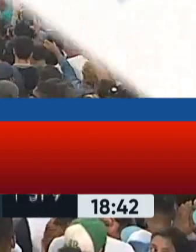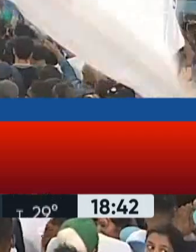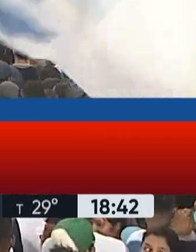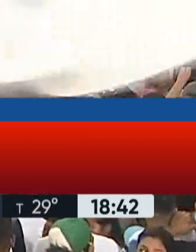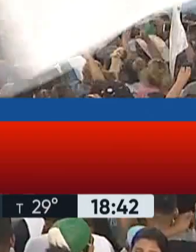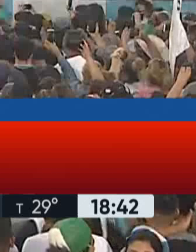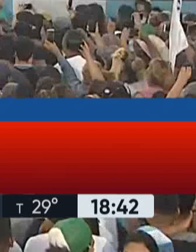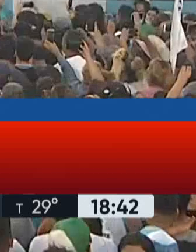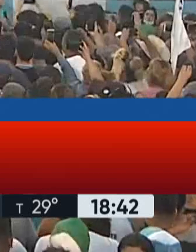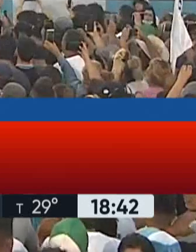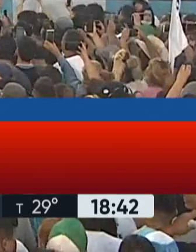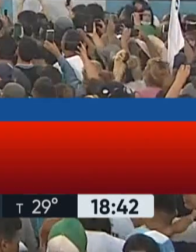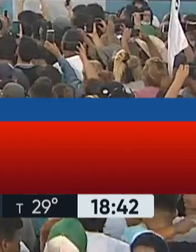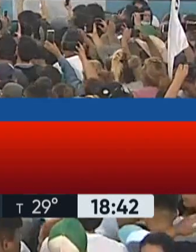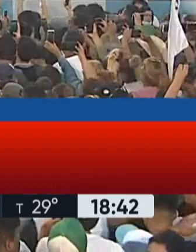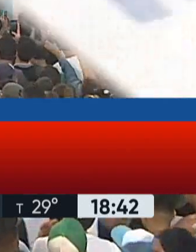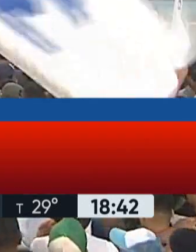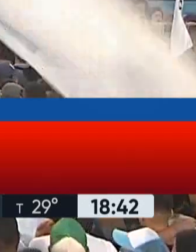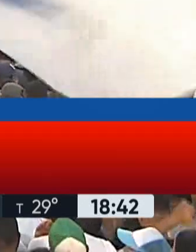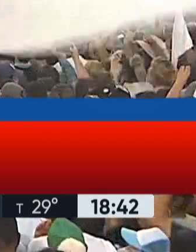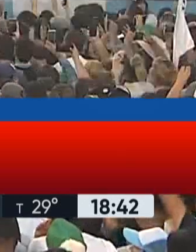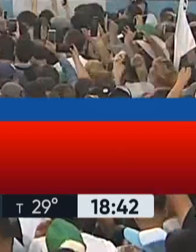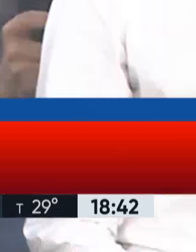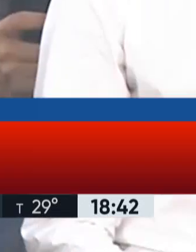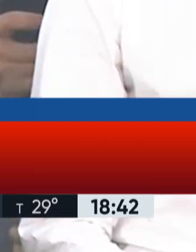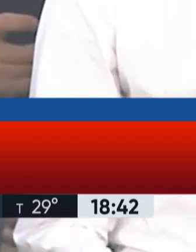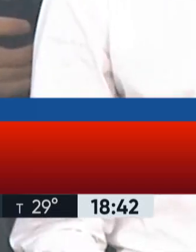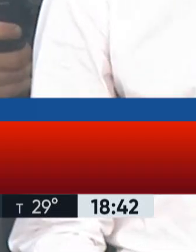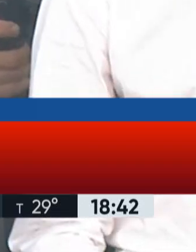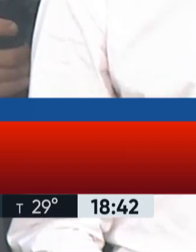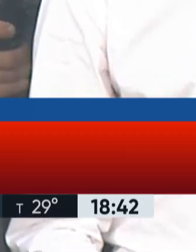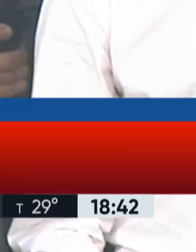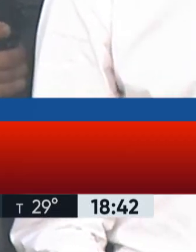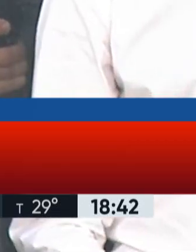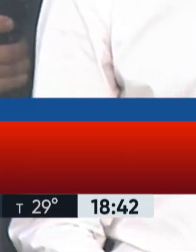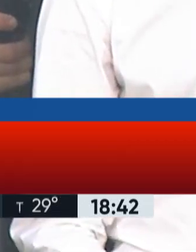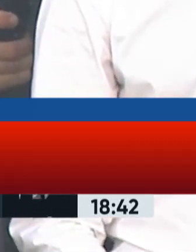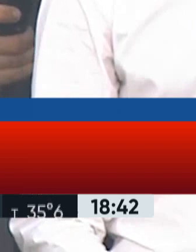a abrazar esto que es la militancia.